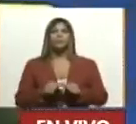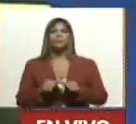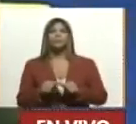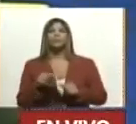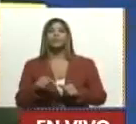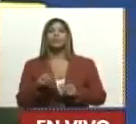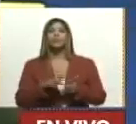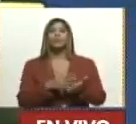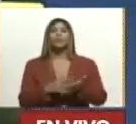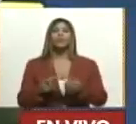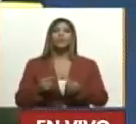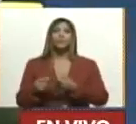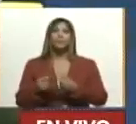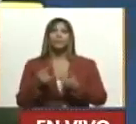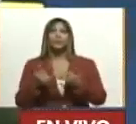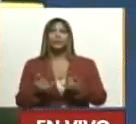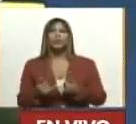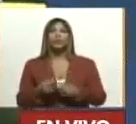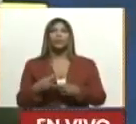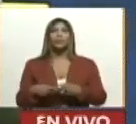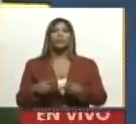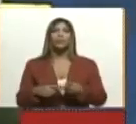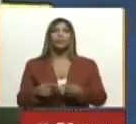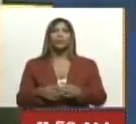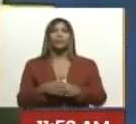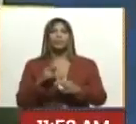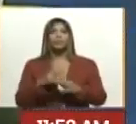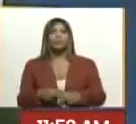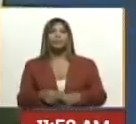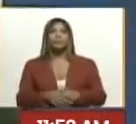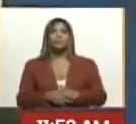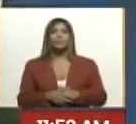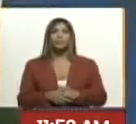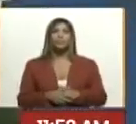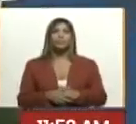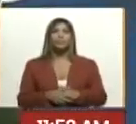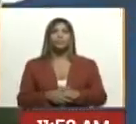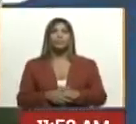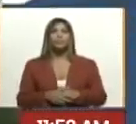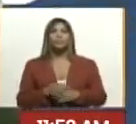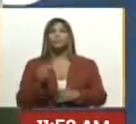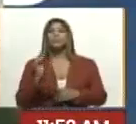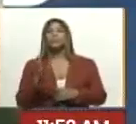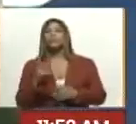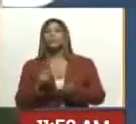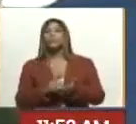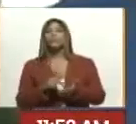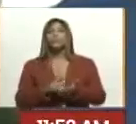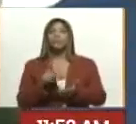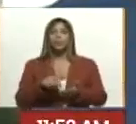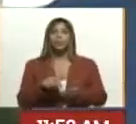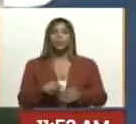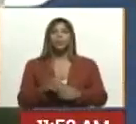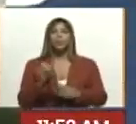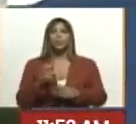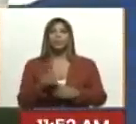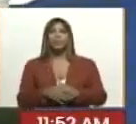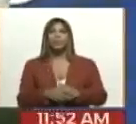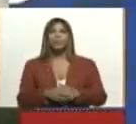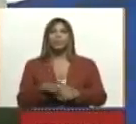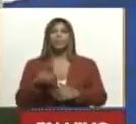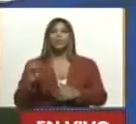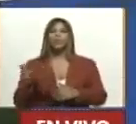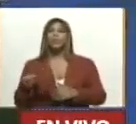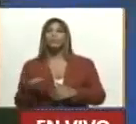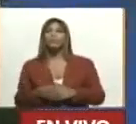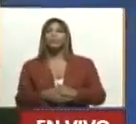esta agenda de entrevistas y ahora tenemos la dicha y el placer de compartir con uno de los ponentes que participa acá en este foro. Se trata de René